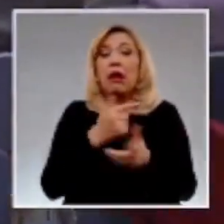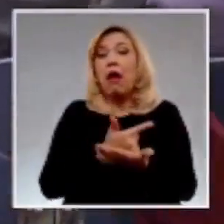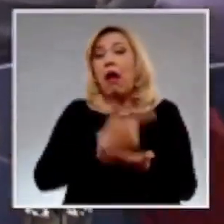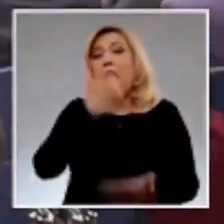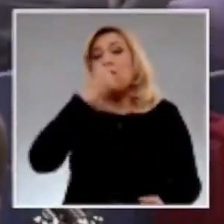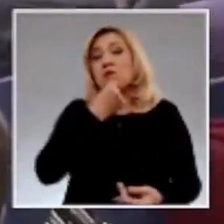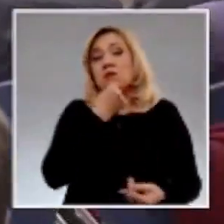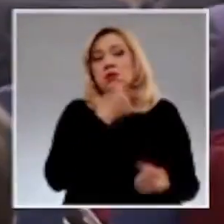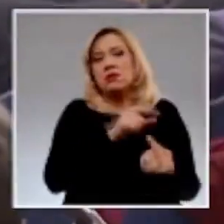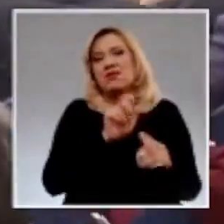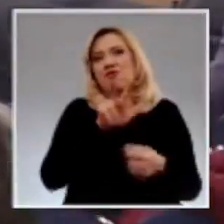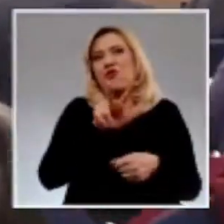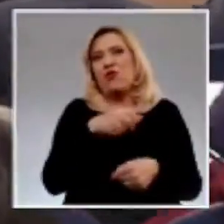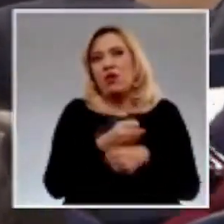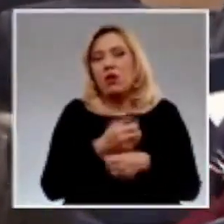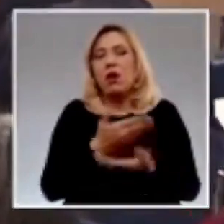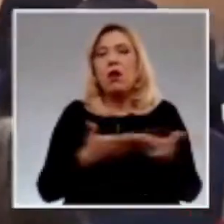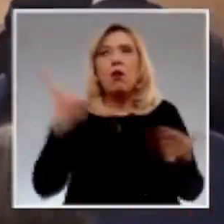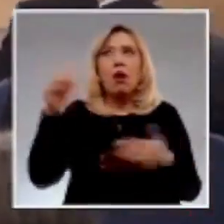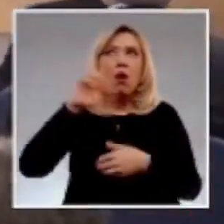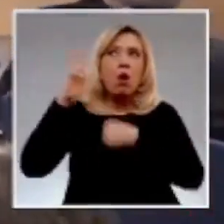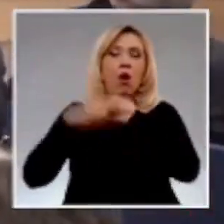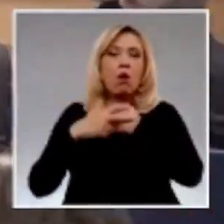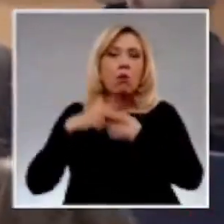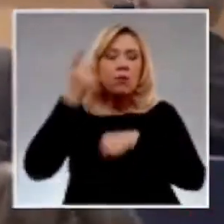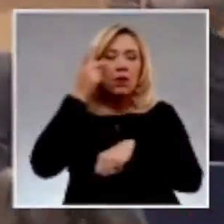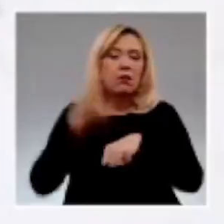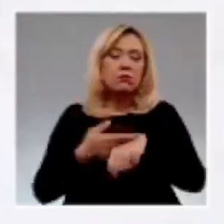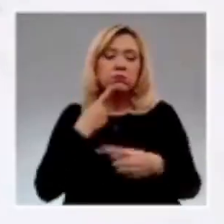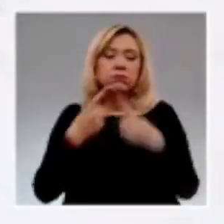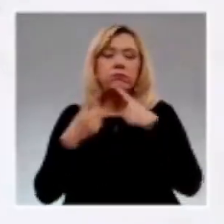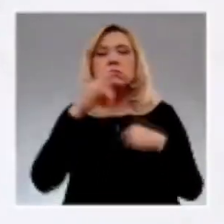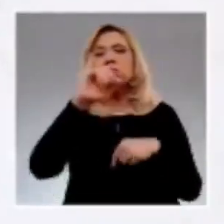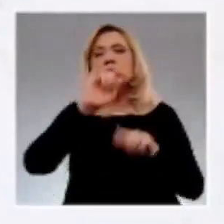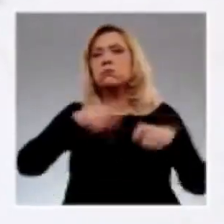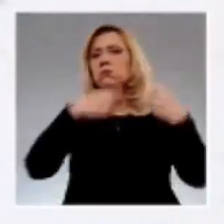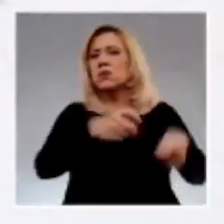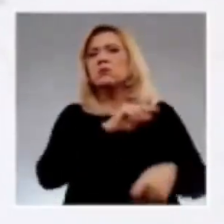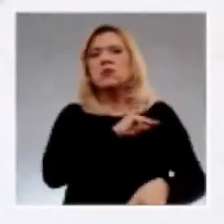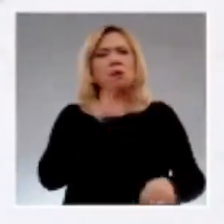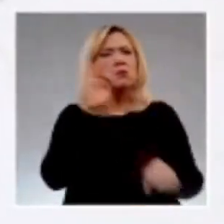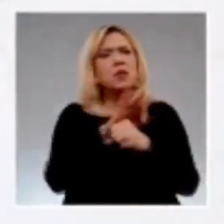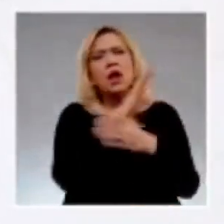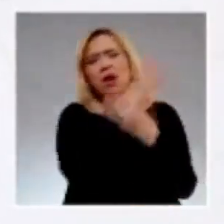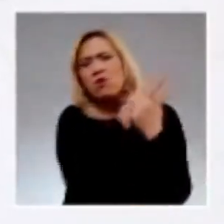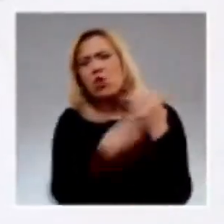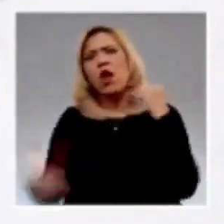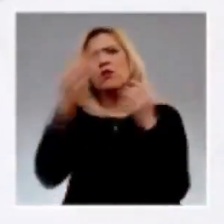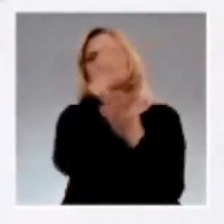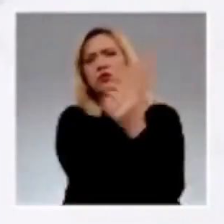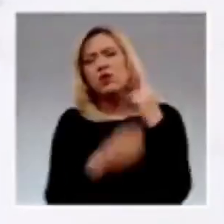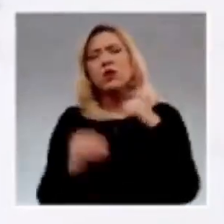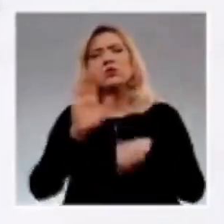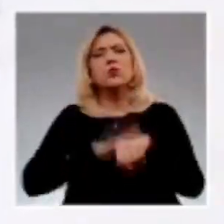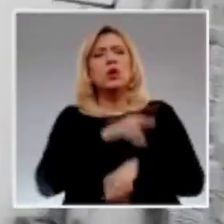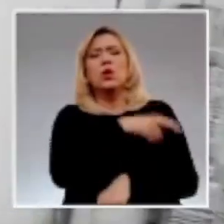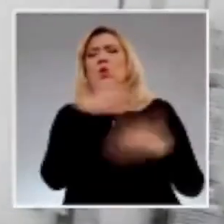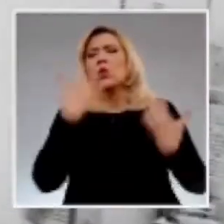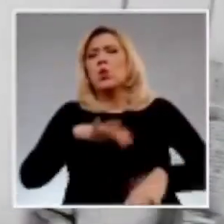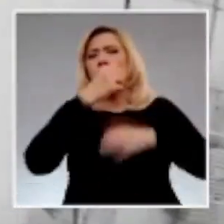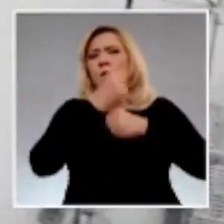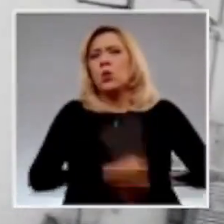la Directiva Europea concede una protección especial a los refugiados. Debido a su especial vulnerabilidad, favorece